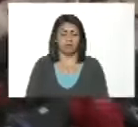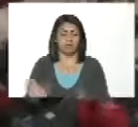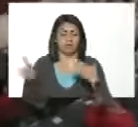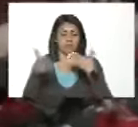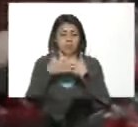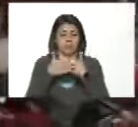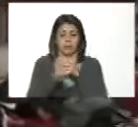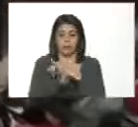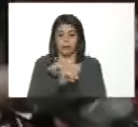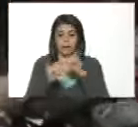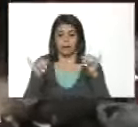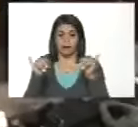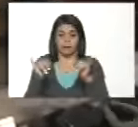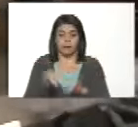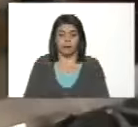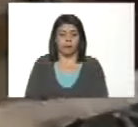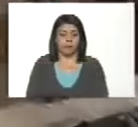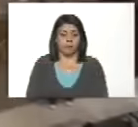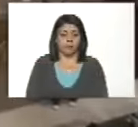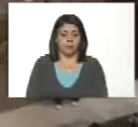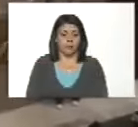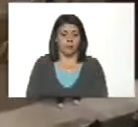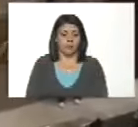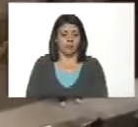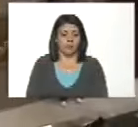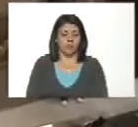Se cierra.